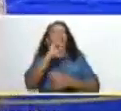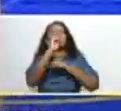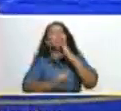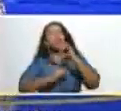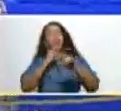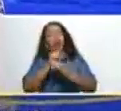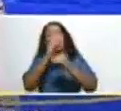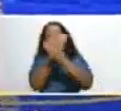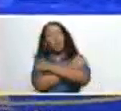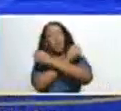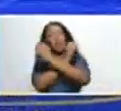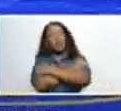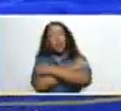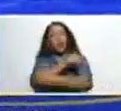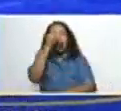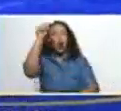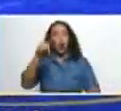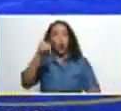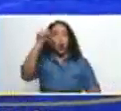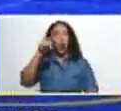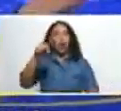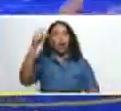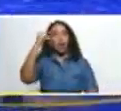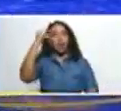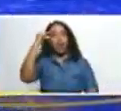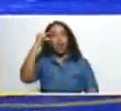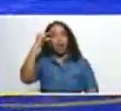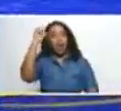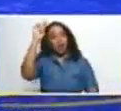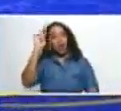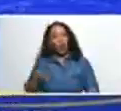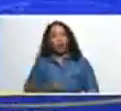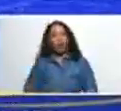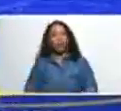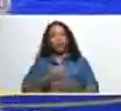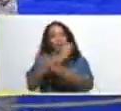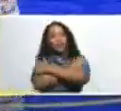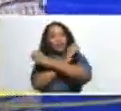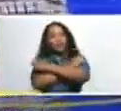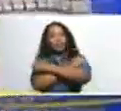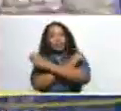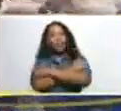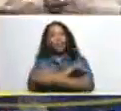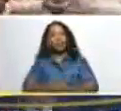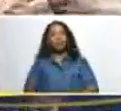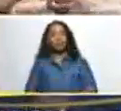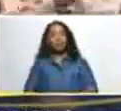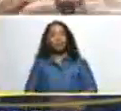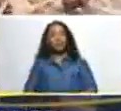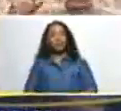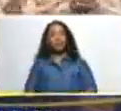internacional. Felicitaciones hoy en su día y todos los días. Felicitaciones.